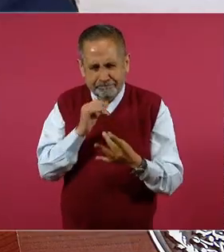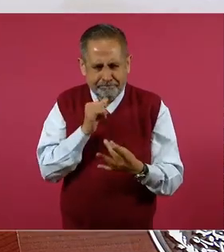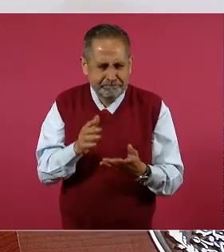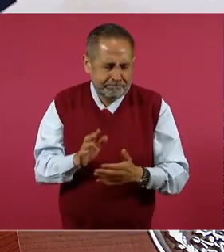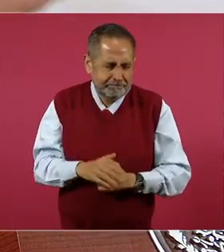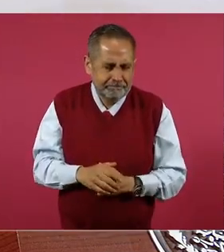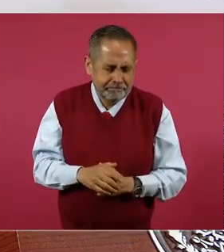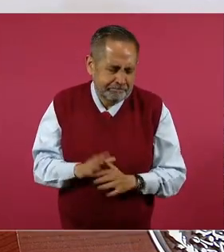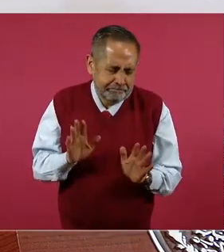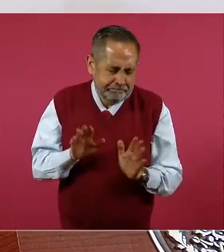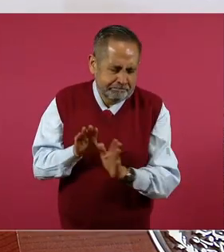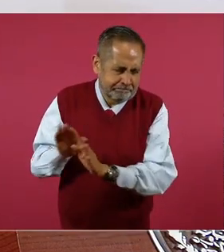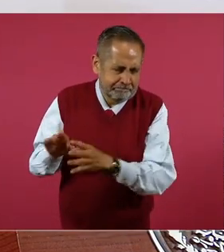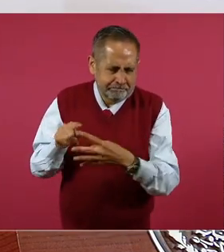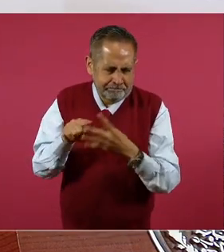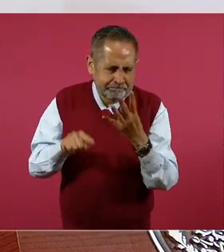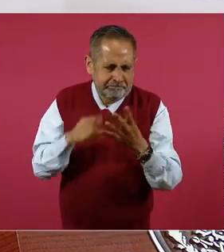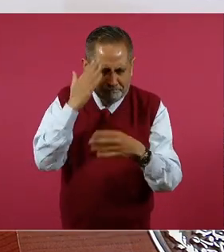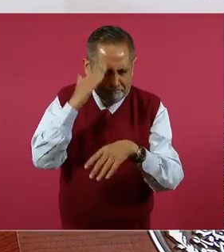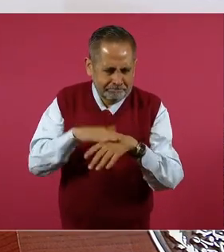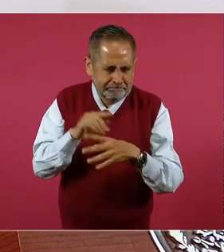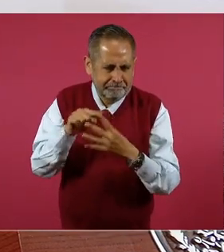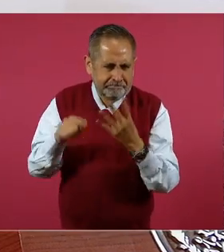Porque no tiene caso.